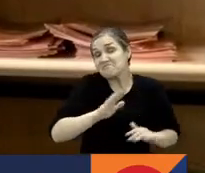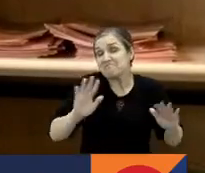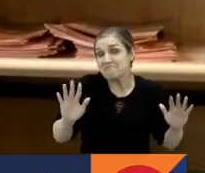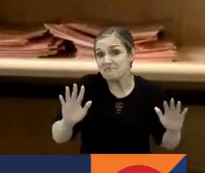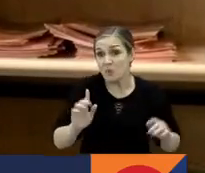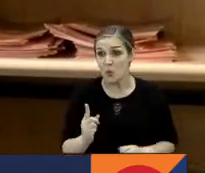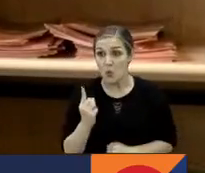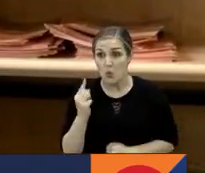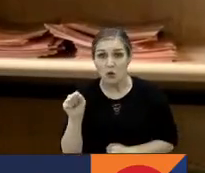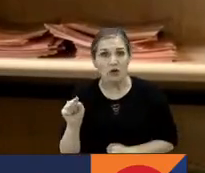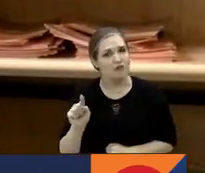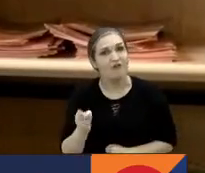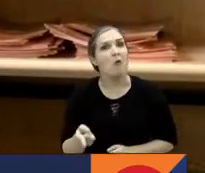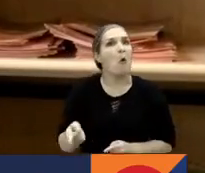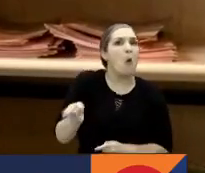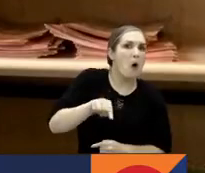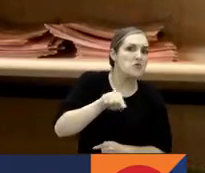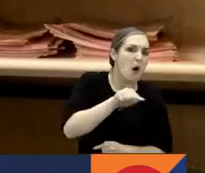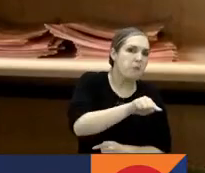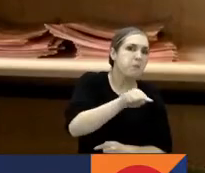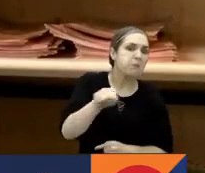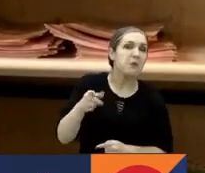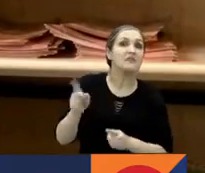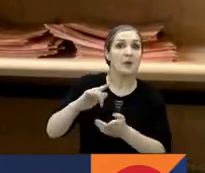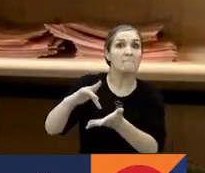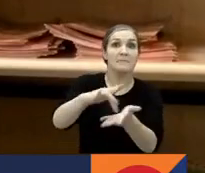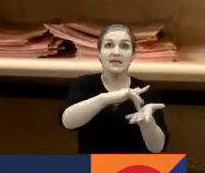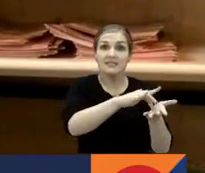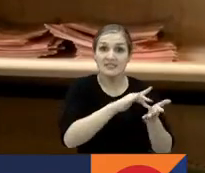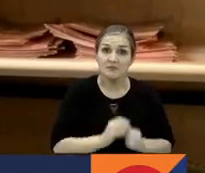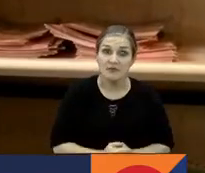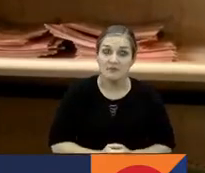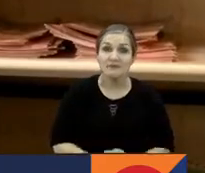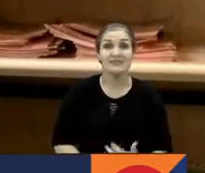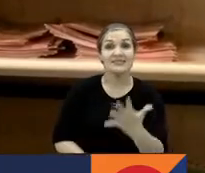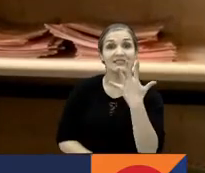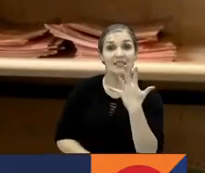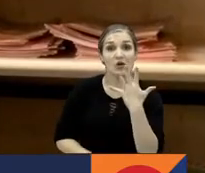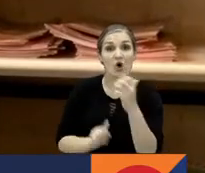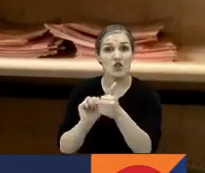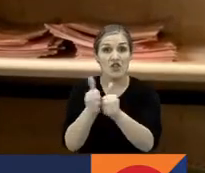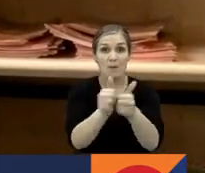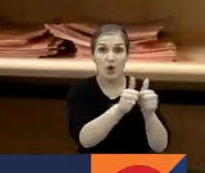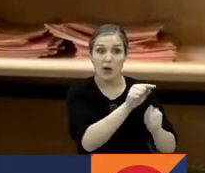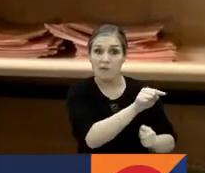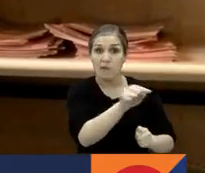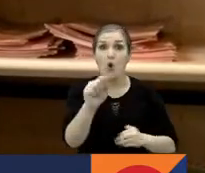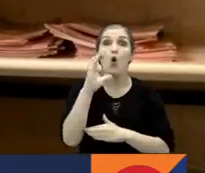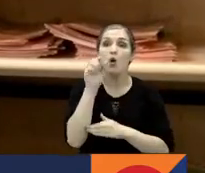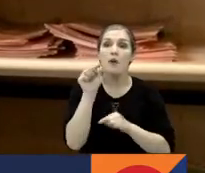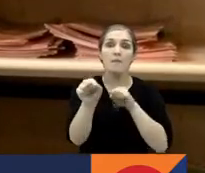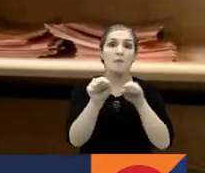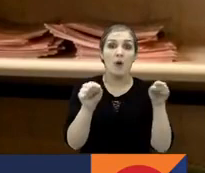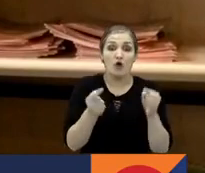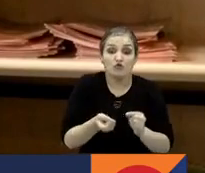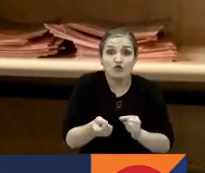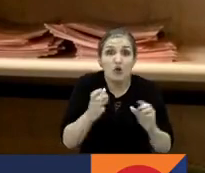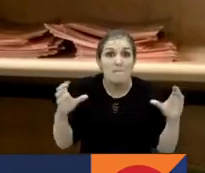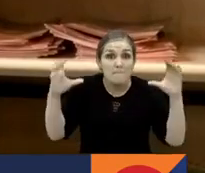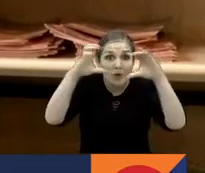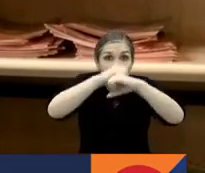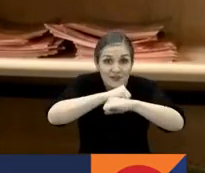otras disciplinas deportivas en las que tenemos participantes. 5 deportes más acompañan la actualidad colombiana en esta noche en